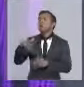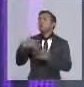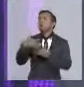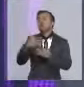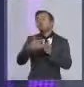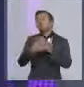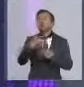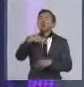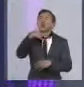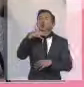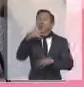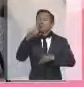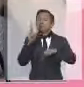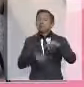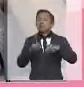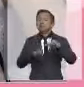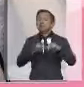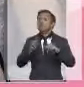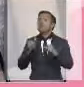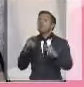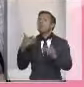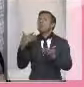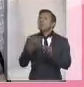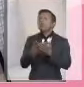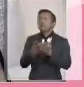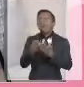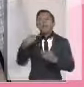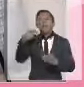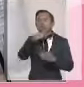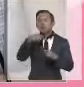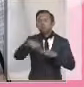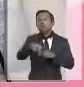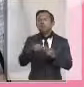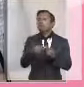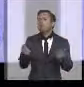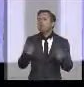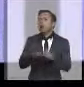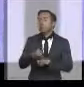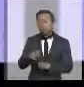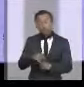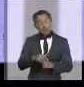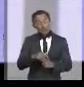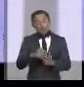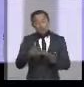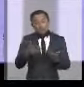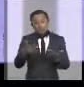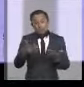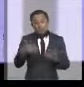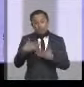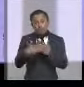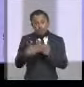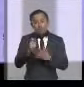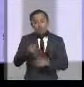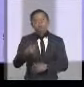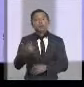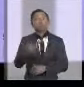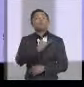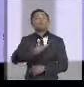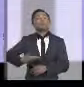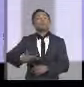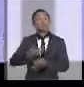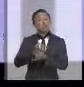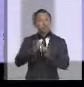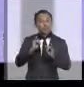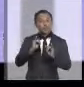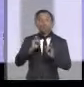efecto concreto en el corto plazo? Primero, que gobierne un presidente independiente y que los diputados que van a